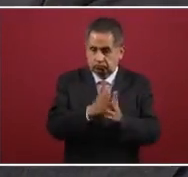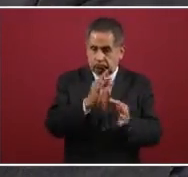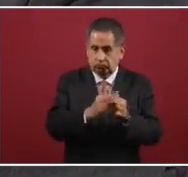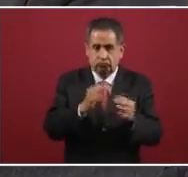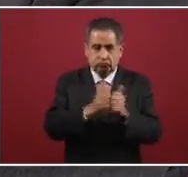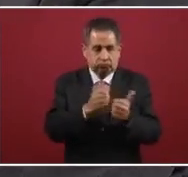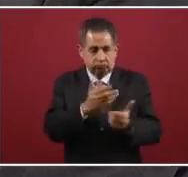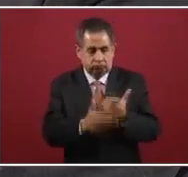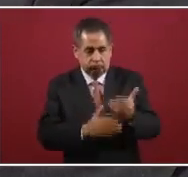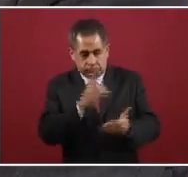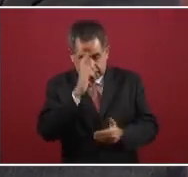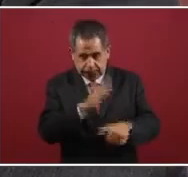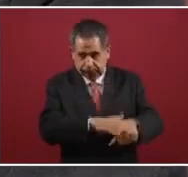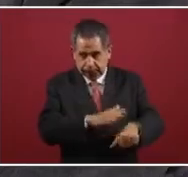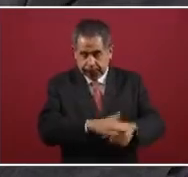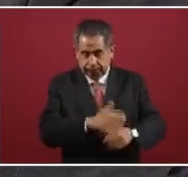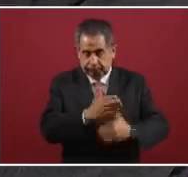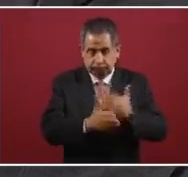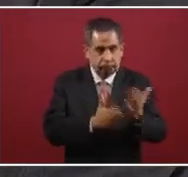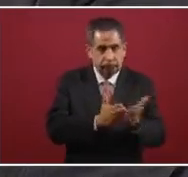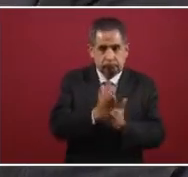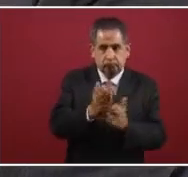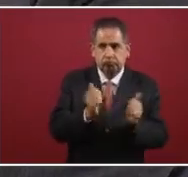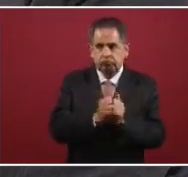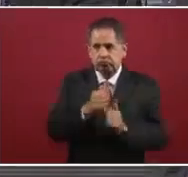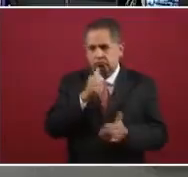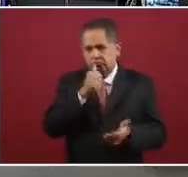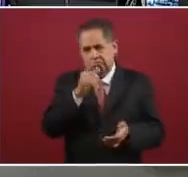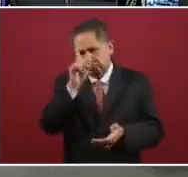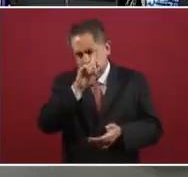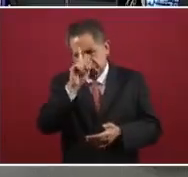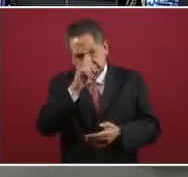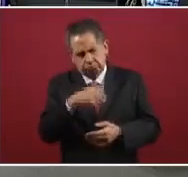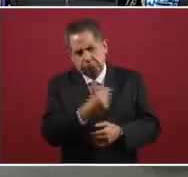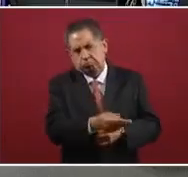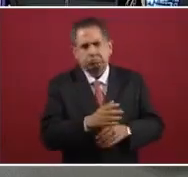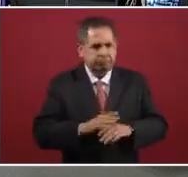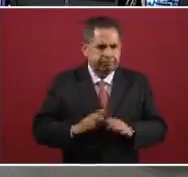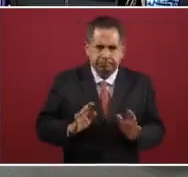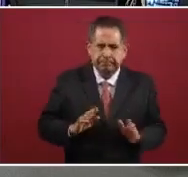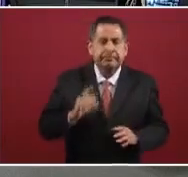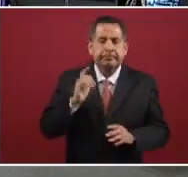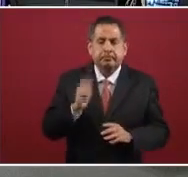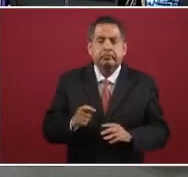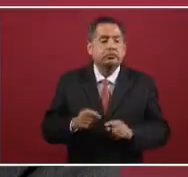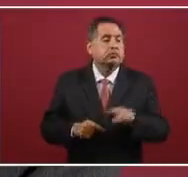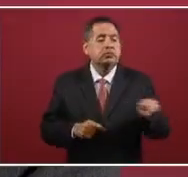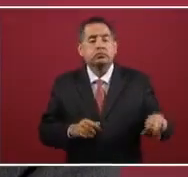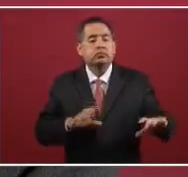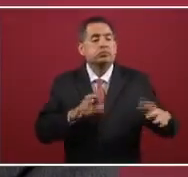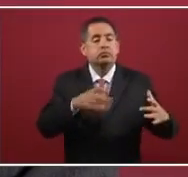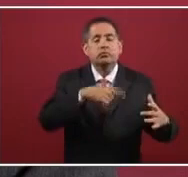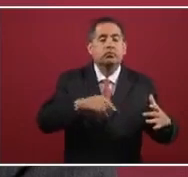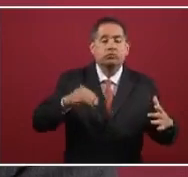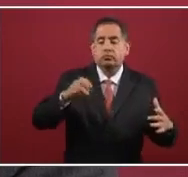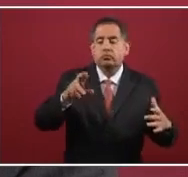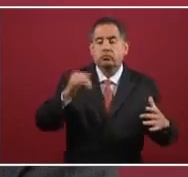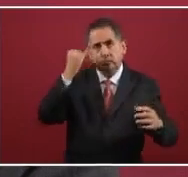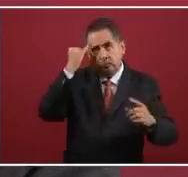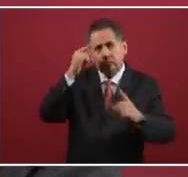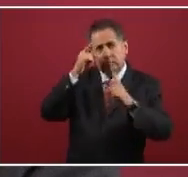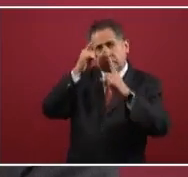manera respetuosa y como una recomendación, que mantengan